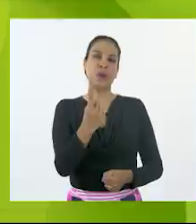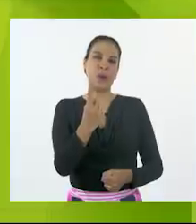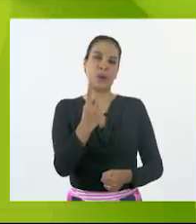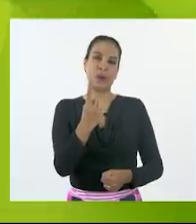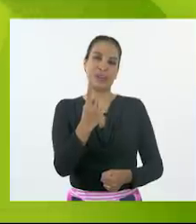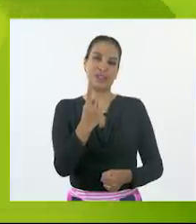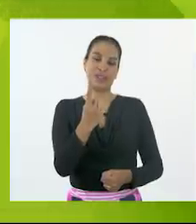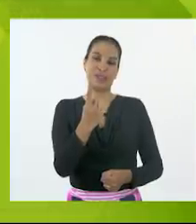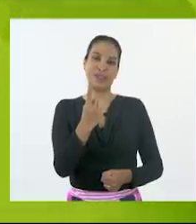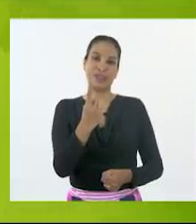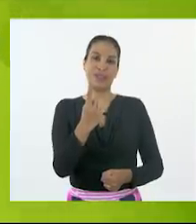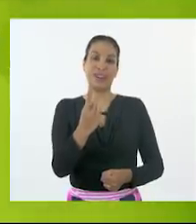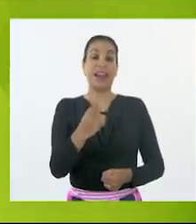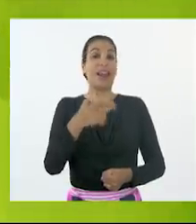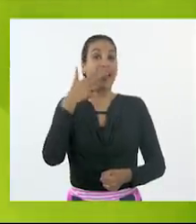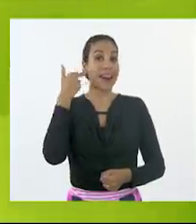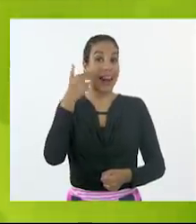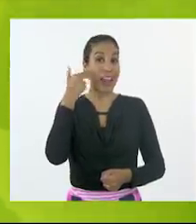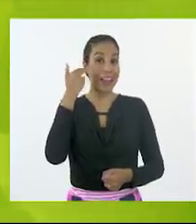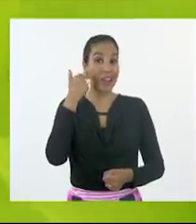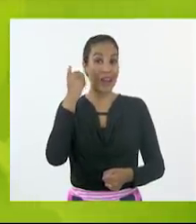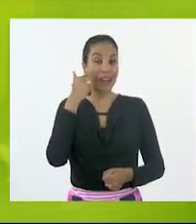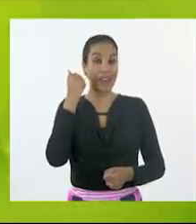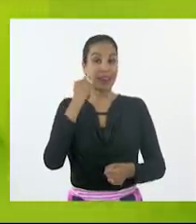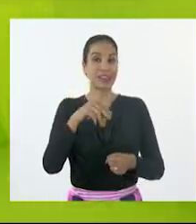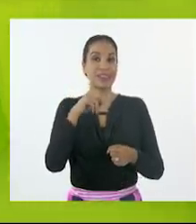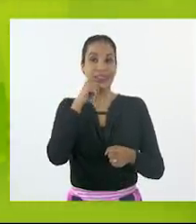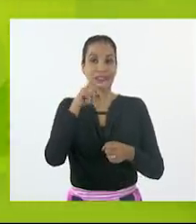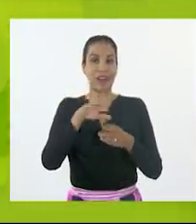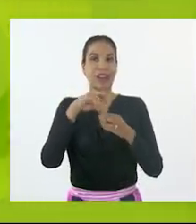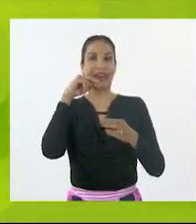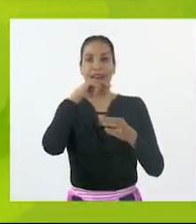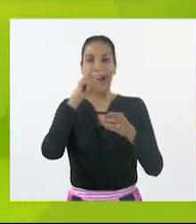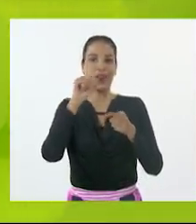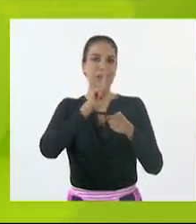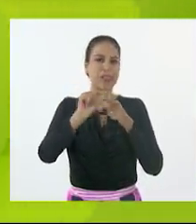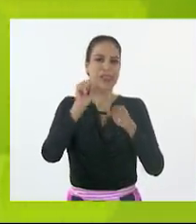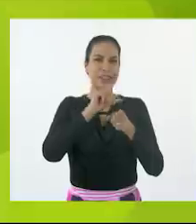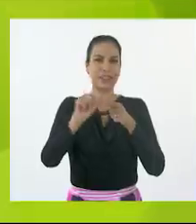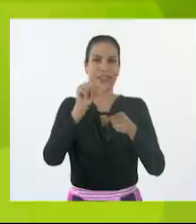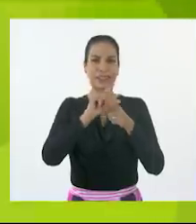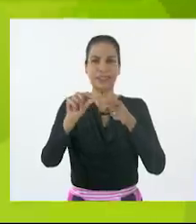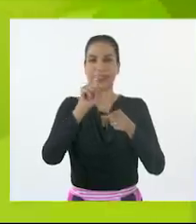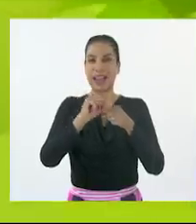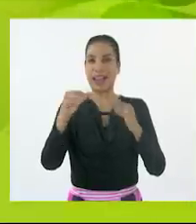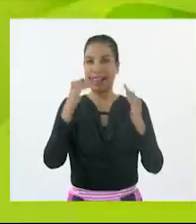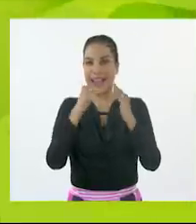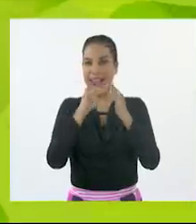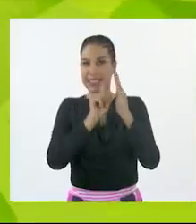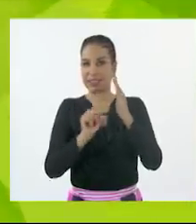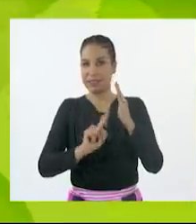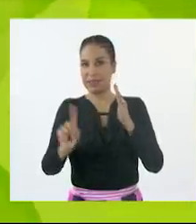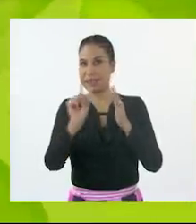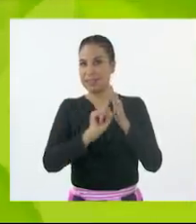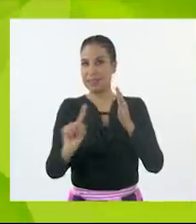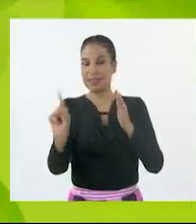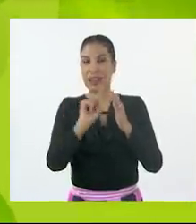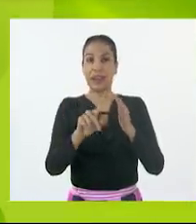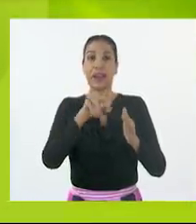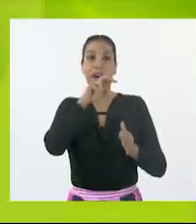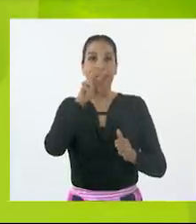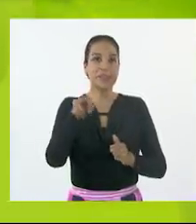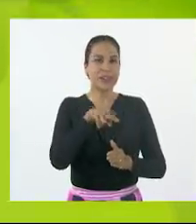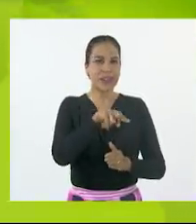10, 9, 8, 7, 6, 5, 4, 3, 2, 1. Los ratoncitos se encontraron al revés y corrieron a casa. La